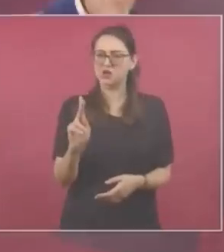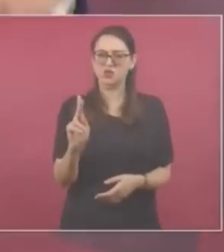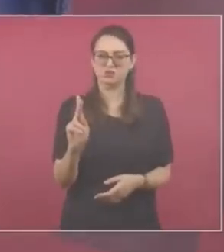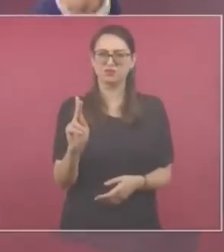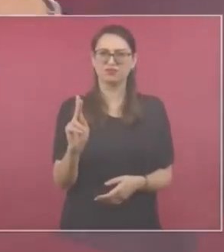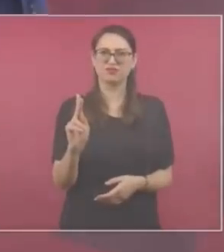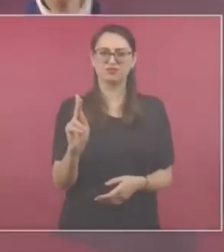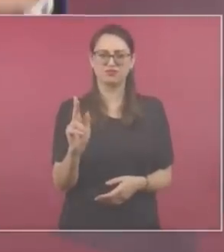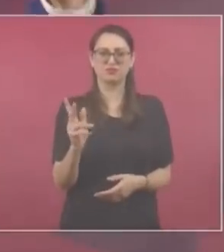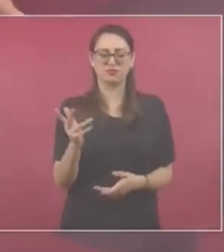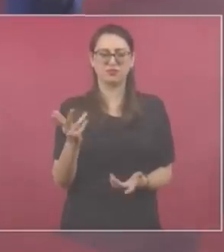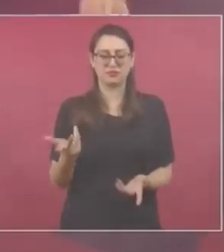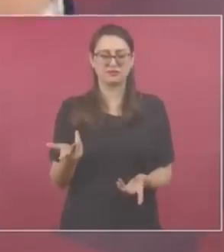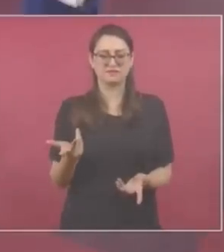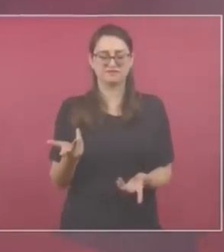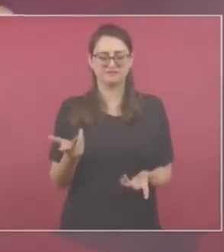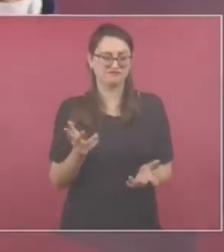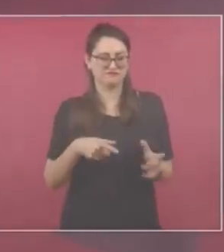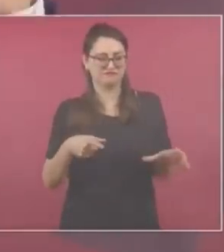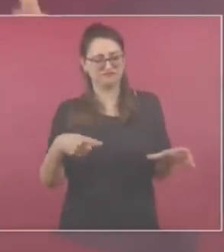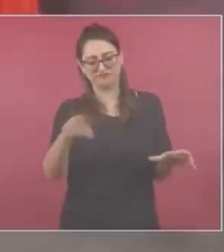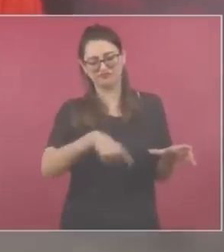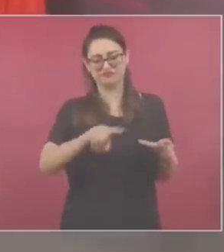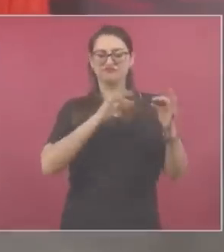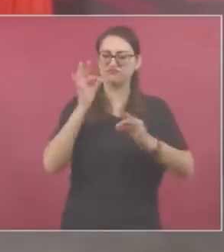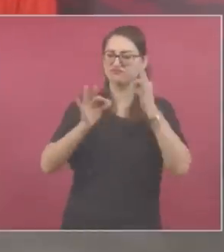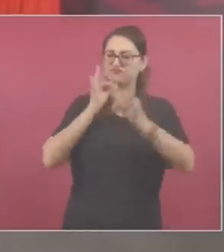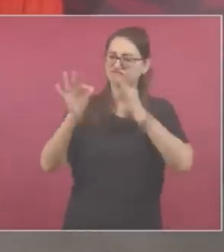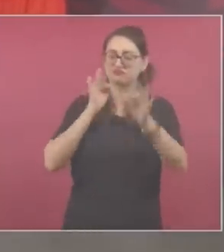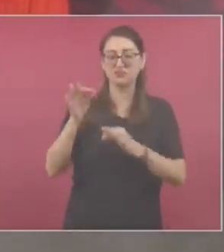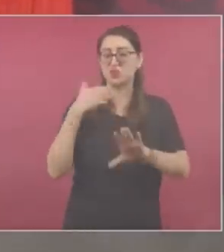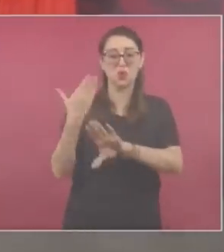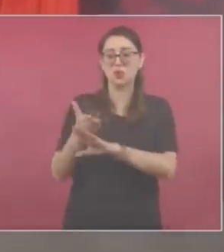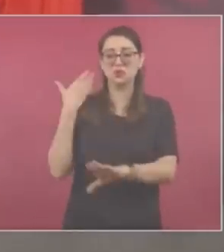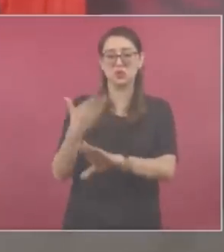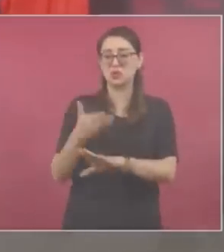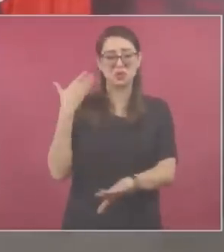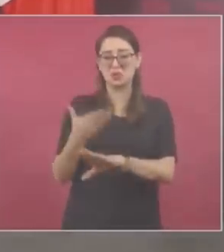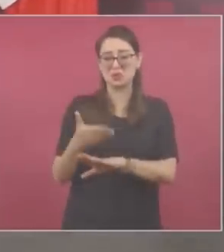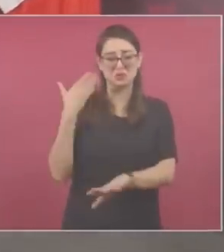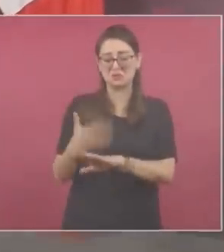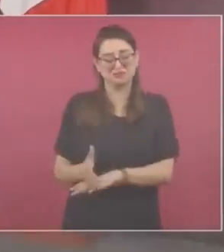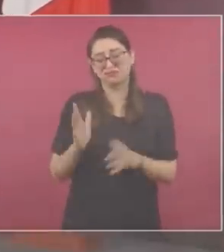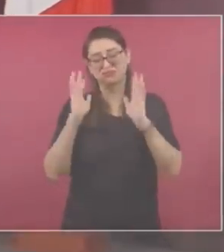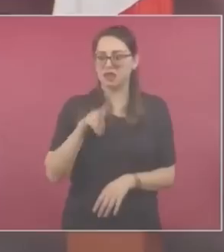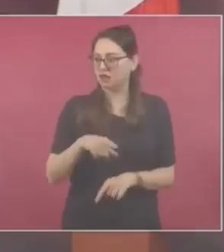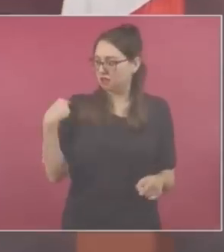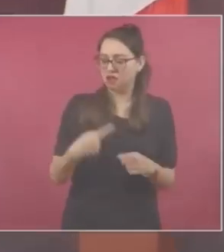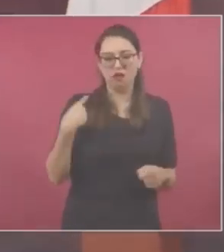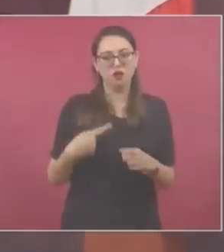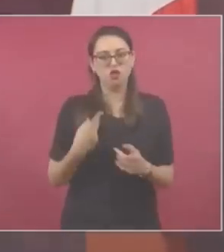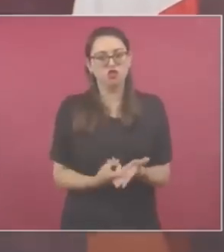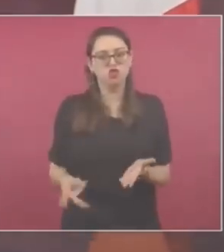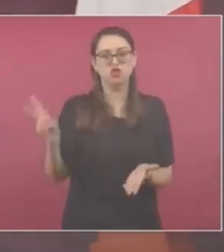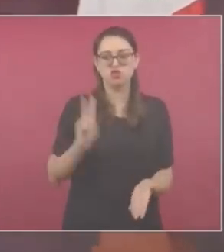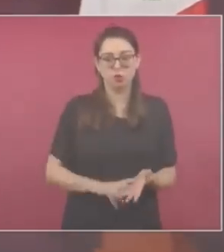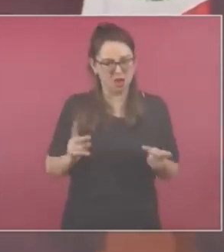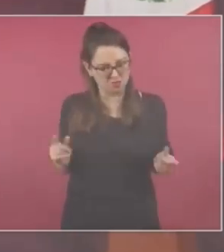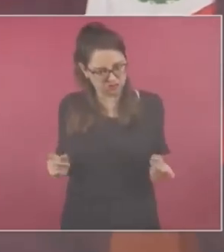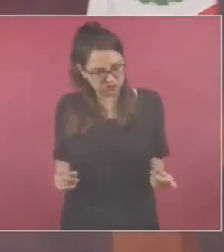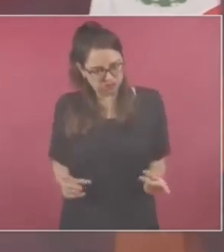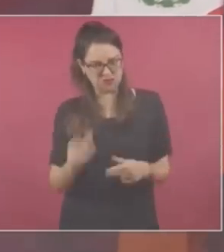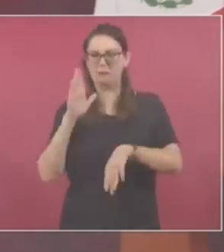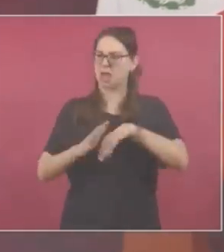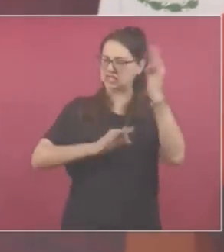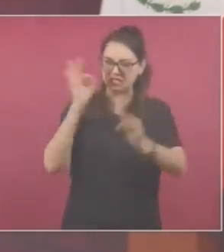por lo que ya han implicado las campañas desde hace años en contra de nosotros, en los últimos días, en efecto, ha habido